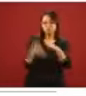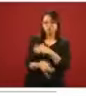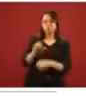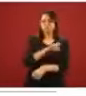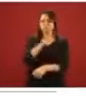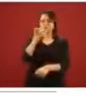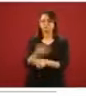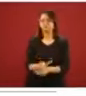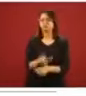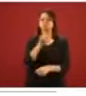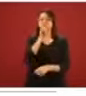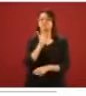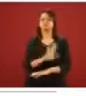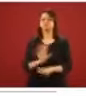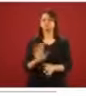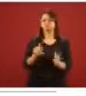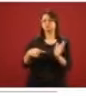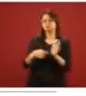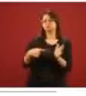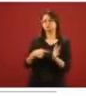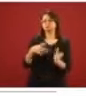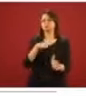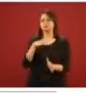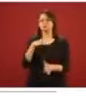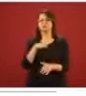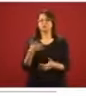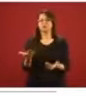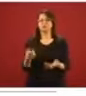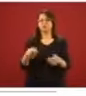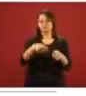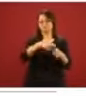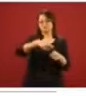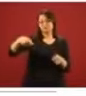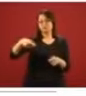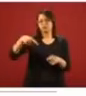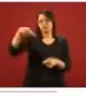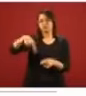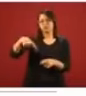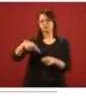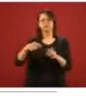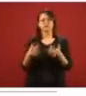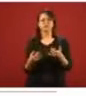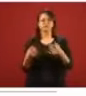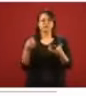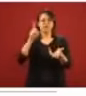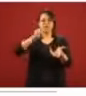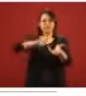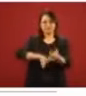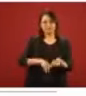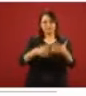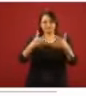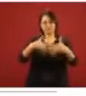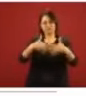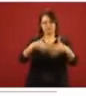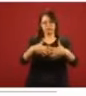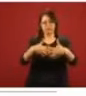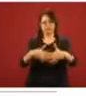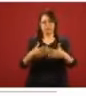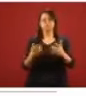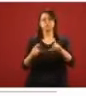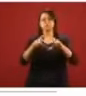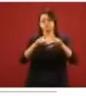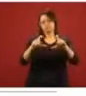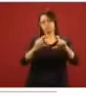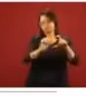muy buena visión, porque lo que hacemos es tomar la tarjeta madre modelo del productor de esa bomba y